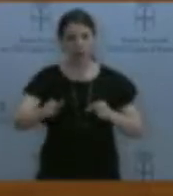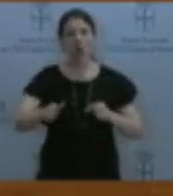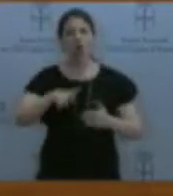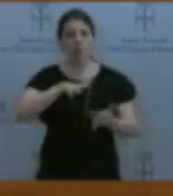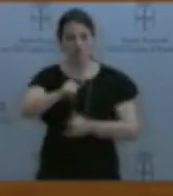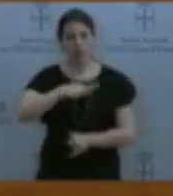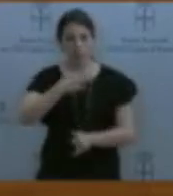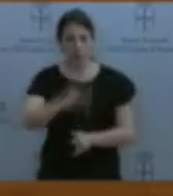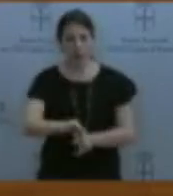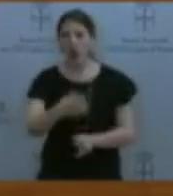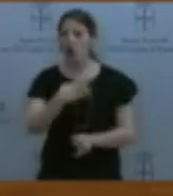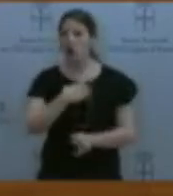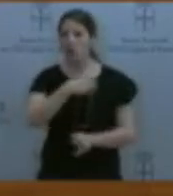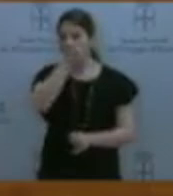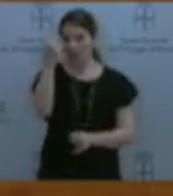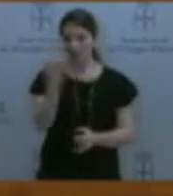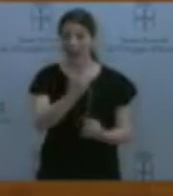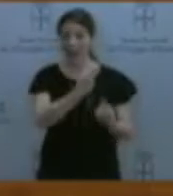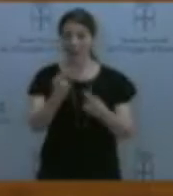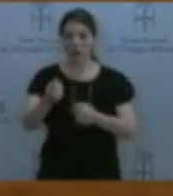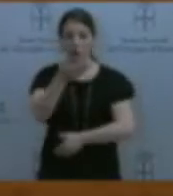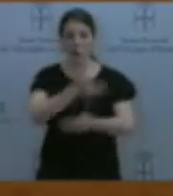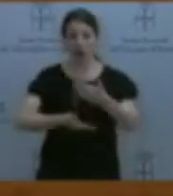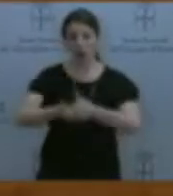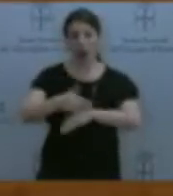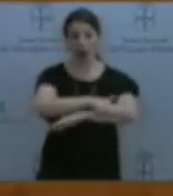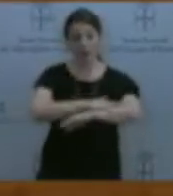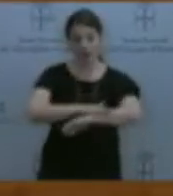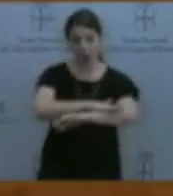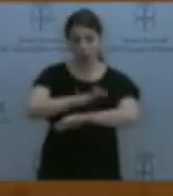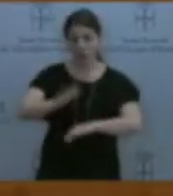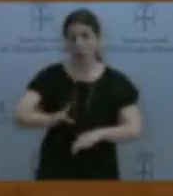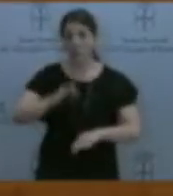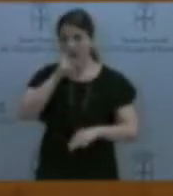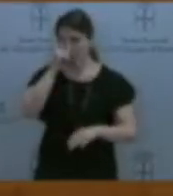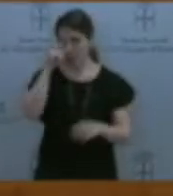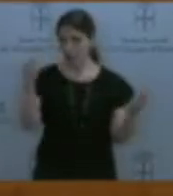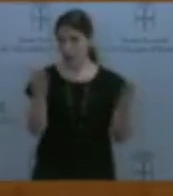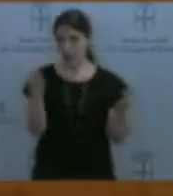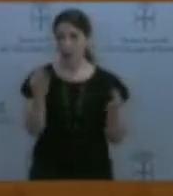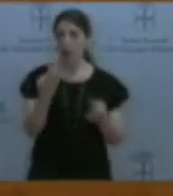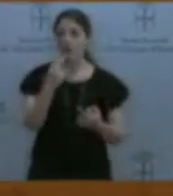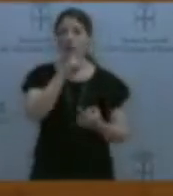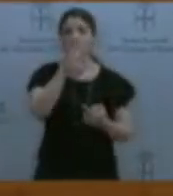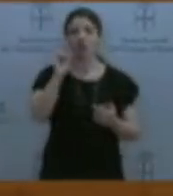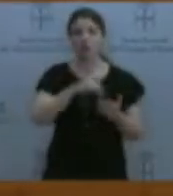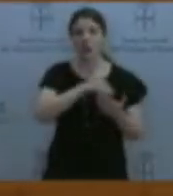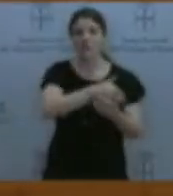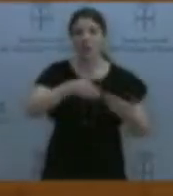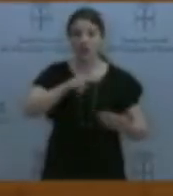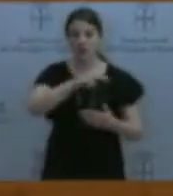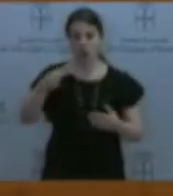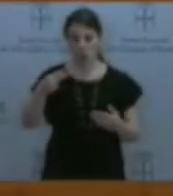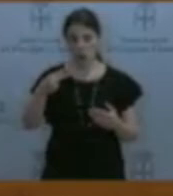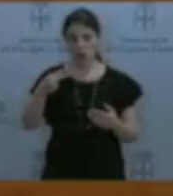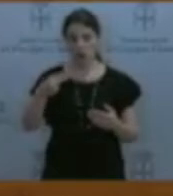necesaria cooperación entre administraciones. Y ahí recordamos los 250 millones de euros de compromisos en fondos mineros y la deuda